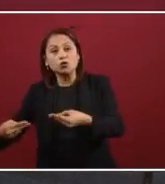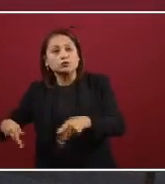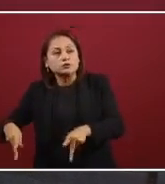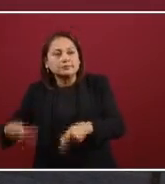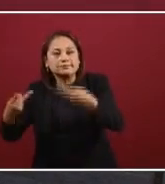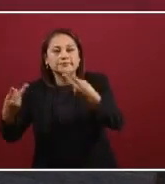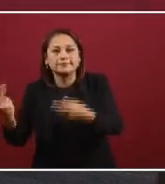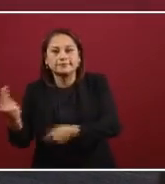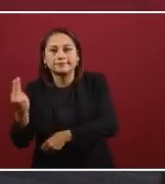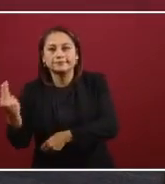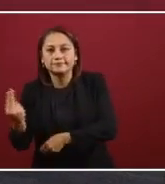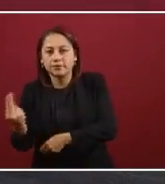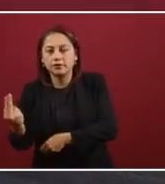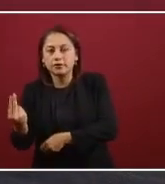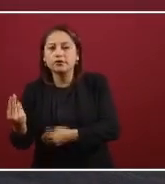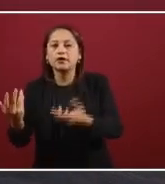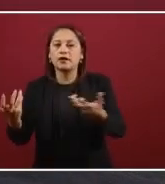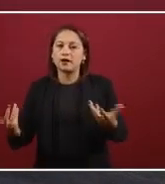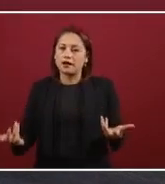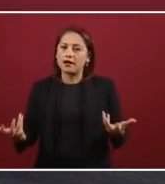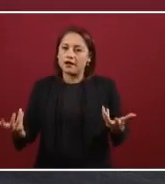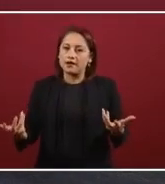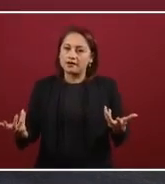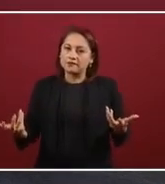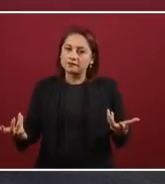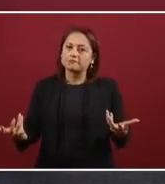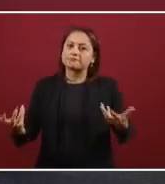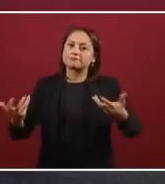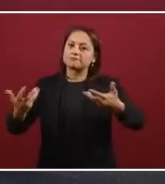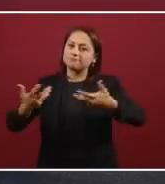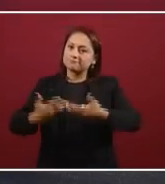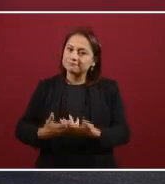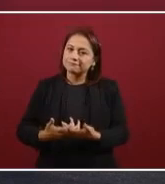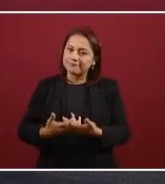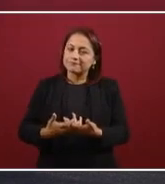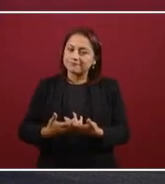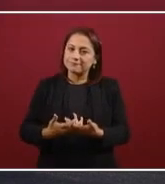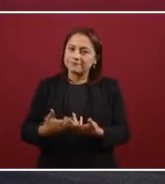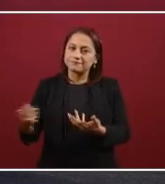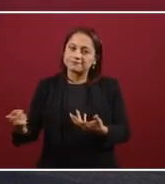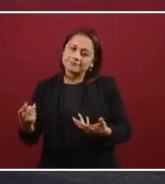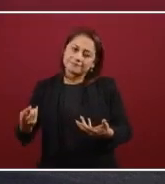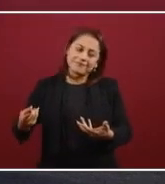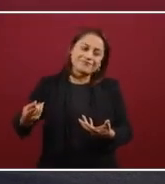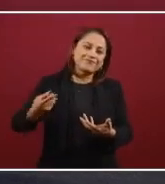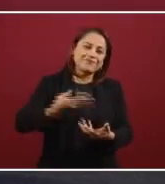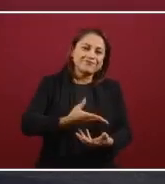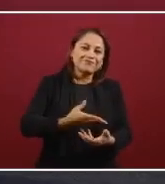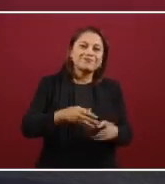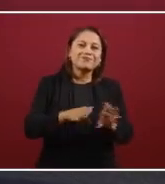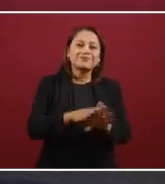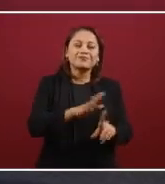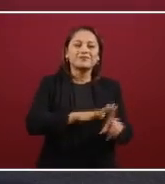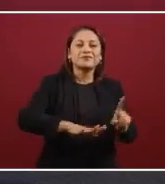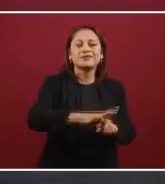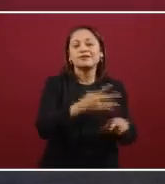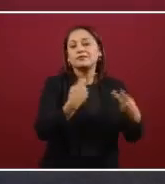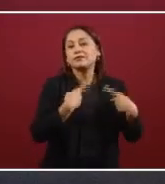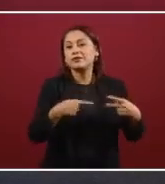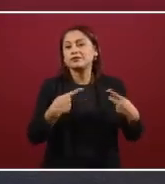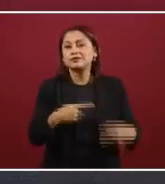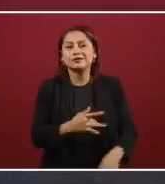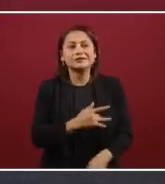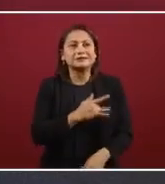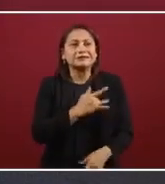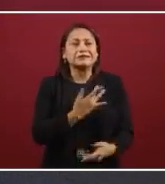encuentra una fórmula muy tóxica, muy lesiva para el desarrollo de la sociedad y de las comunidades y de las personas, en donde